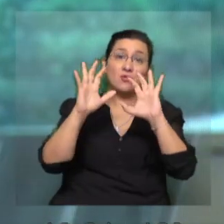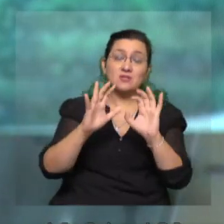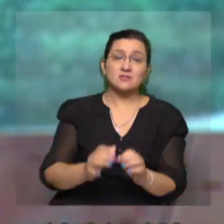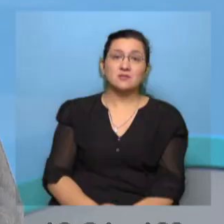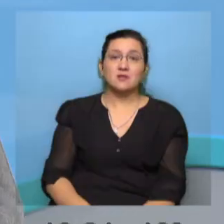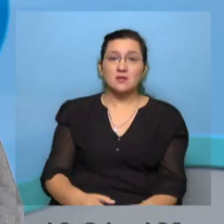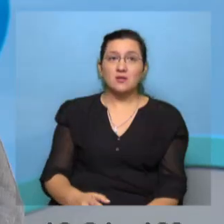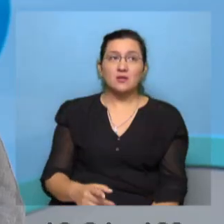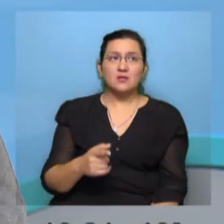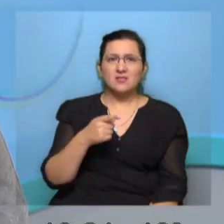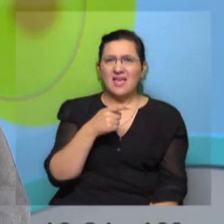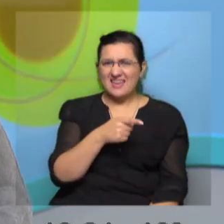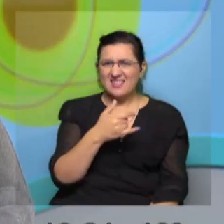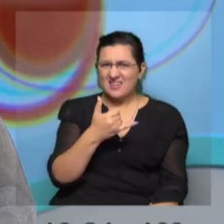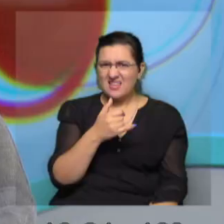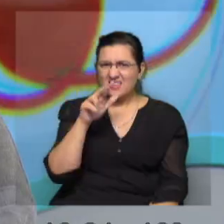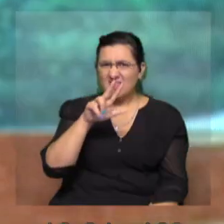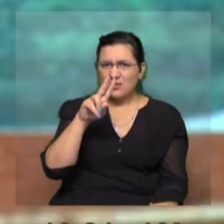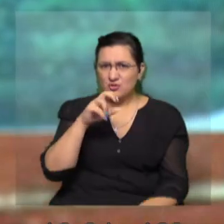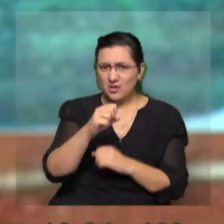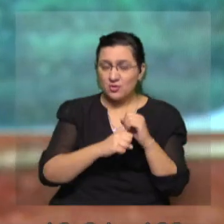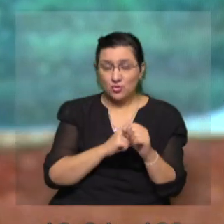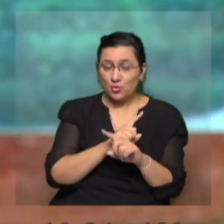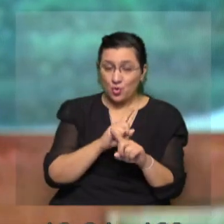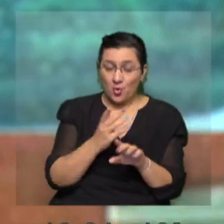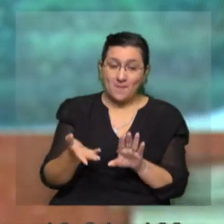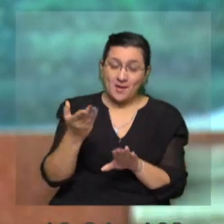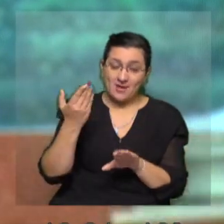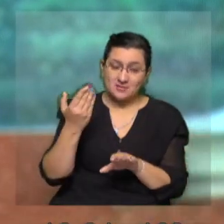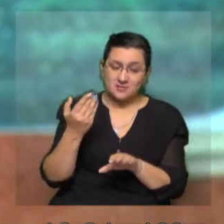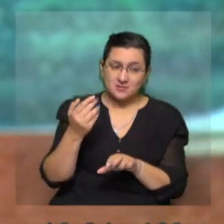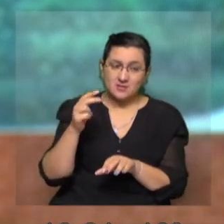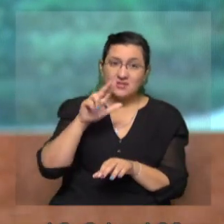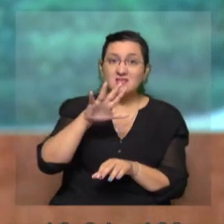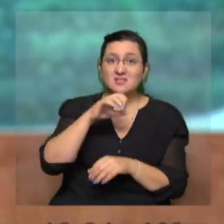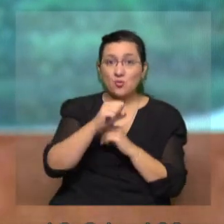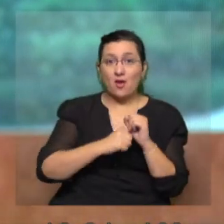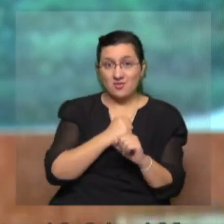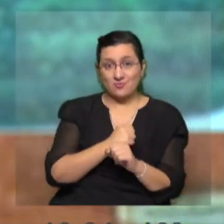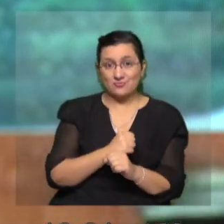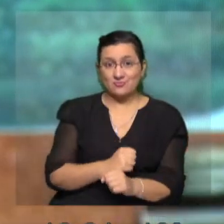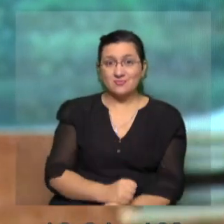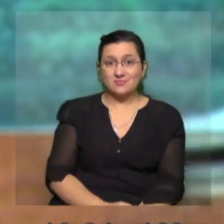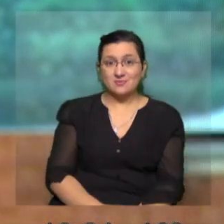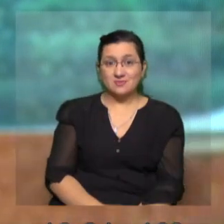Con 32 años tenías ahí, ¿no? No, más. ¿Más todavía? Más, 35.